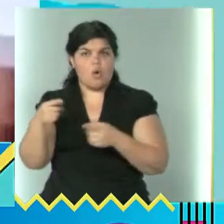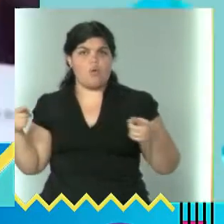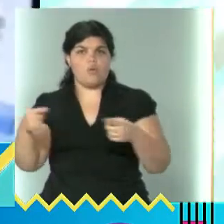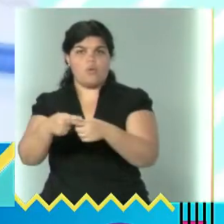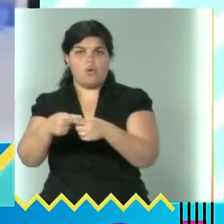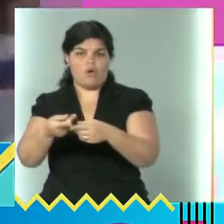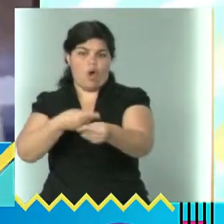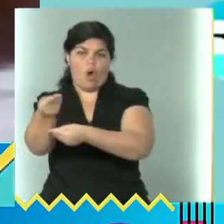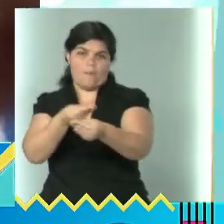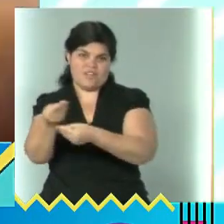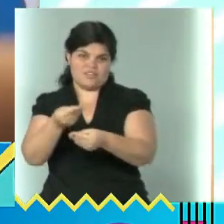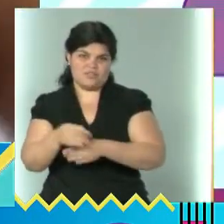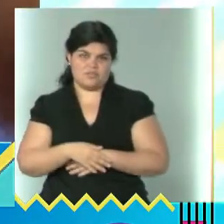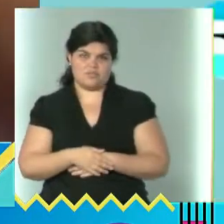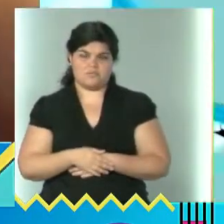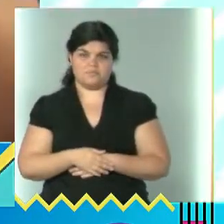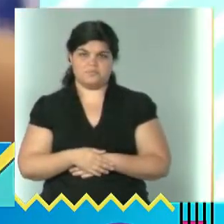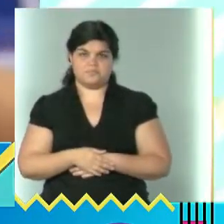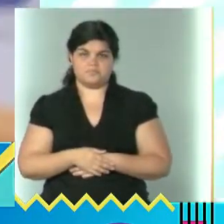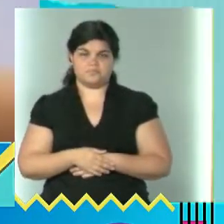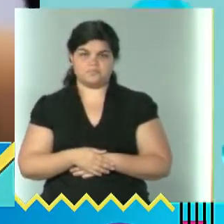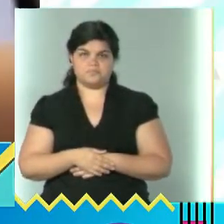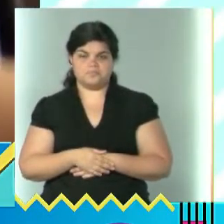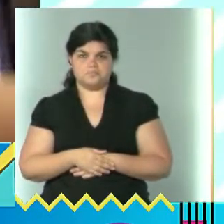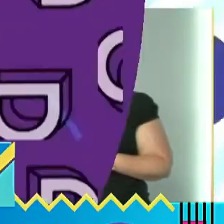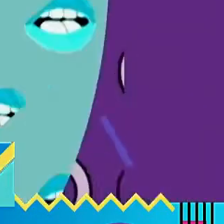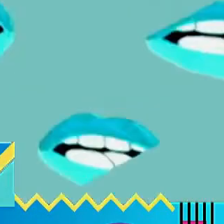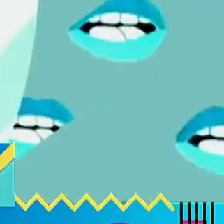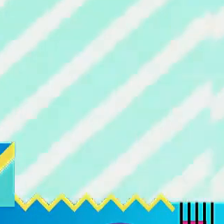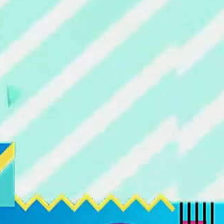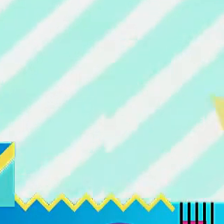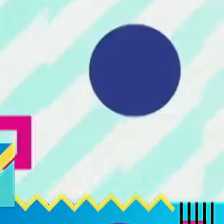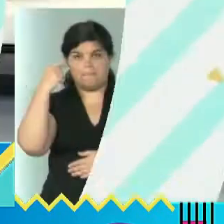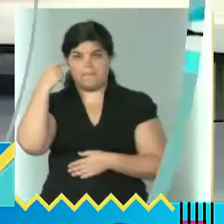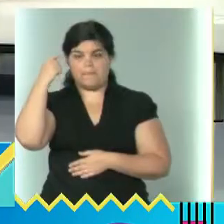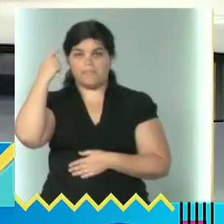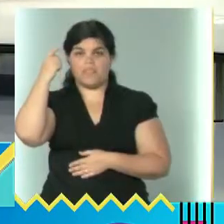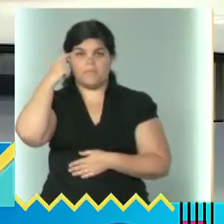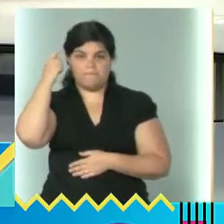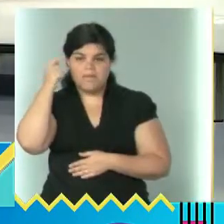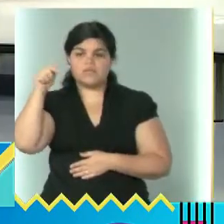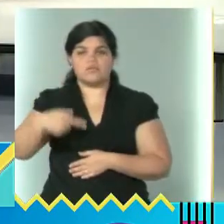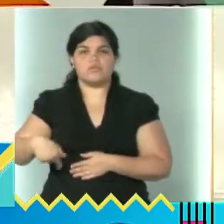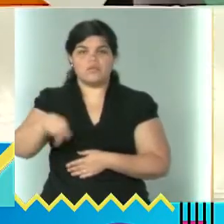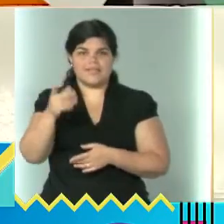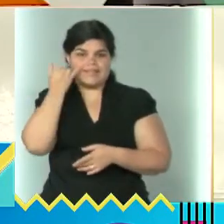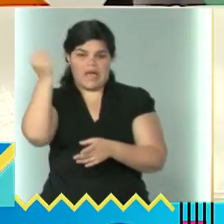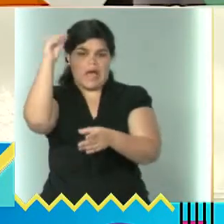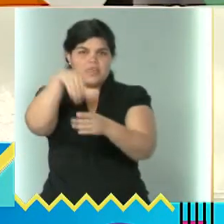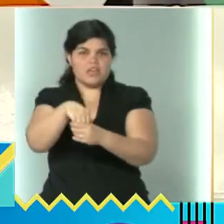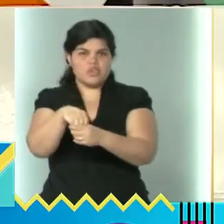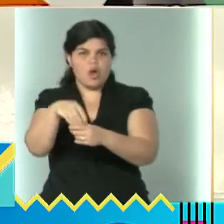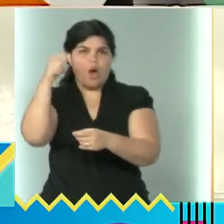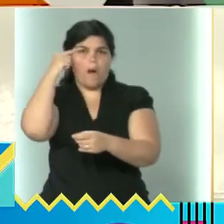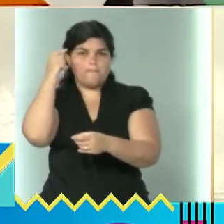pero está en un segundo plano, me parece. Entonces, yo creo que si ya cuando entra el ambiente ideológico en todo esto, no es positivo a la